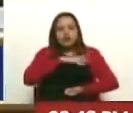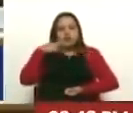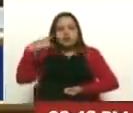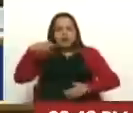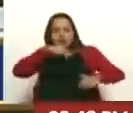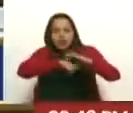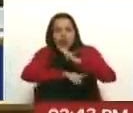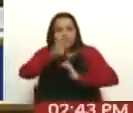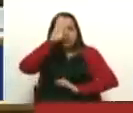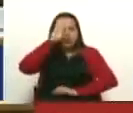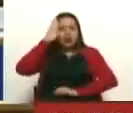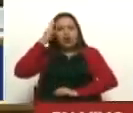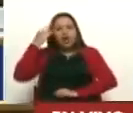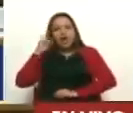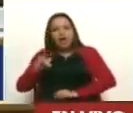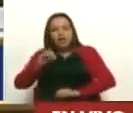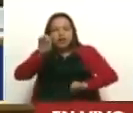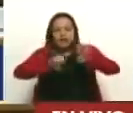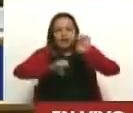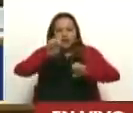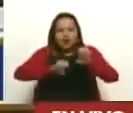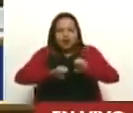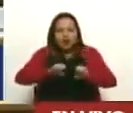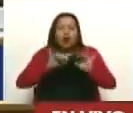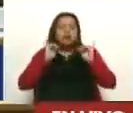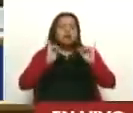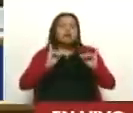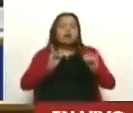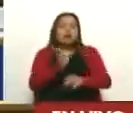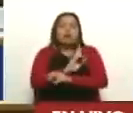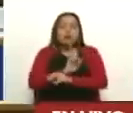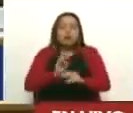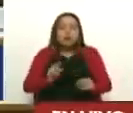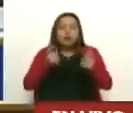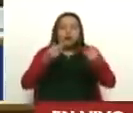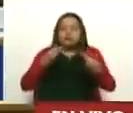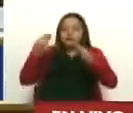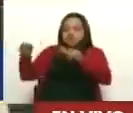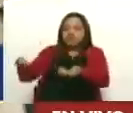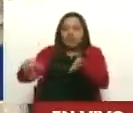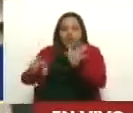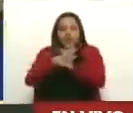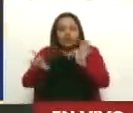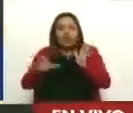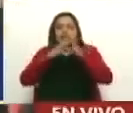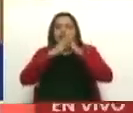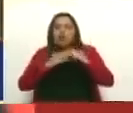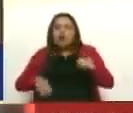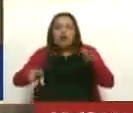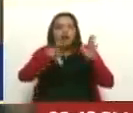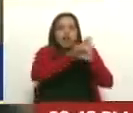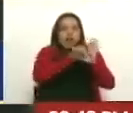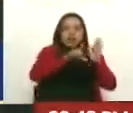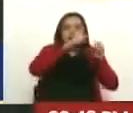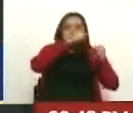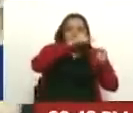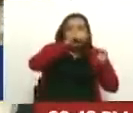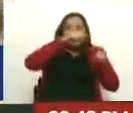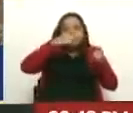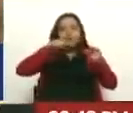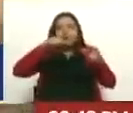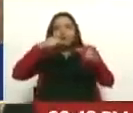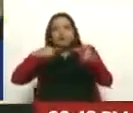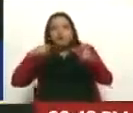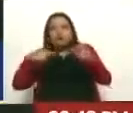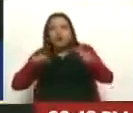Rondón, para que sean revisados con la misma celeridad con la que trajimos esta ley todas las leyes